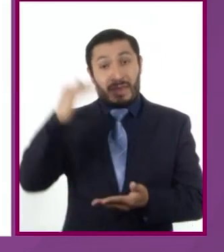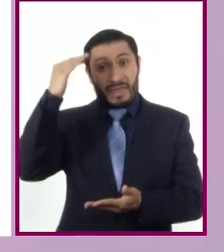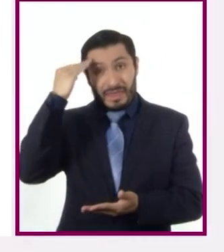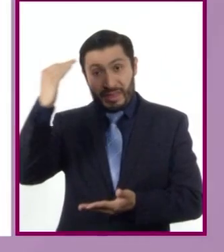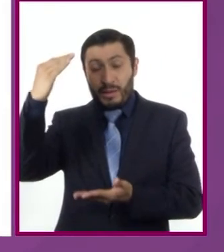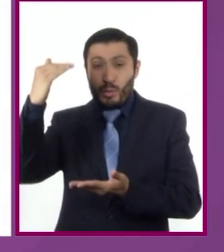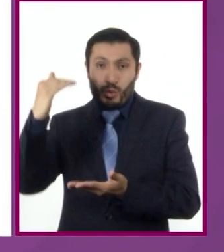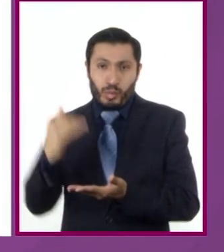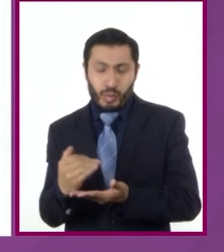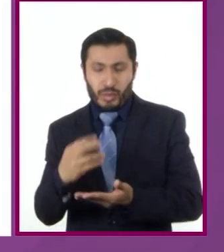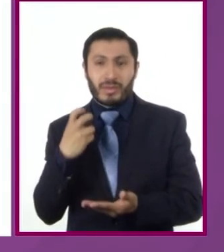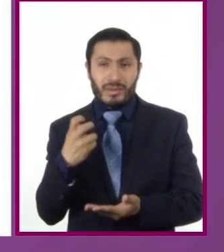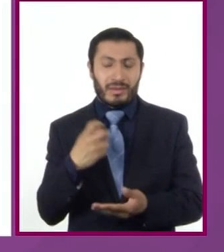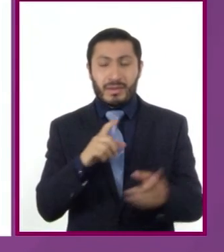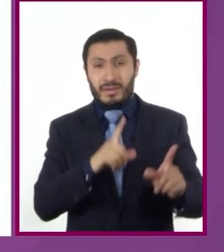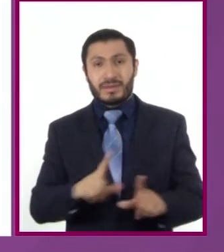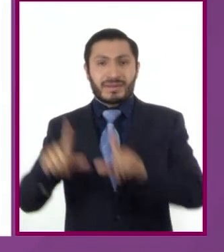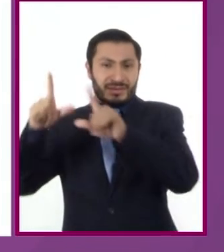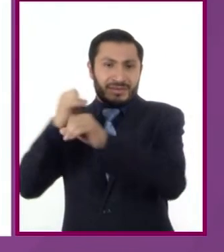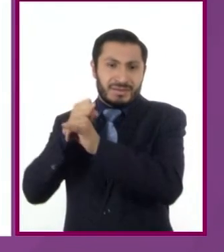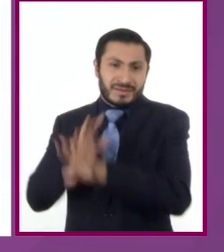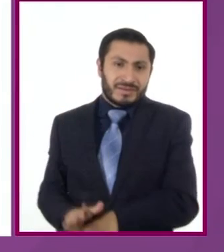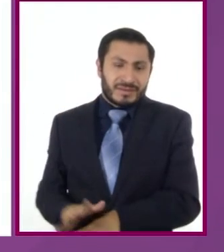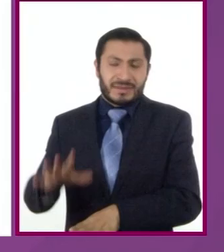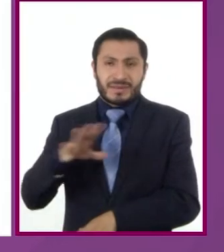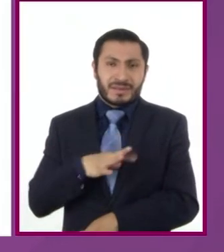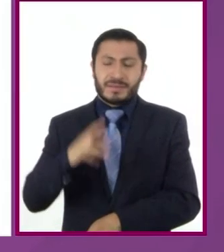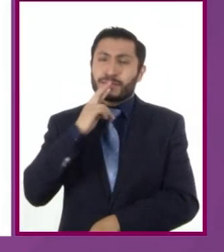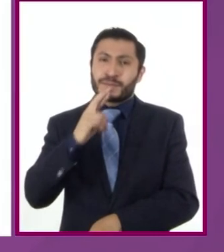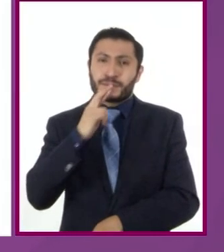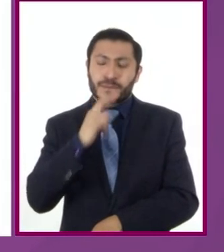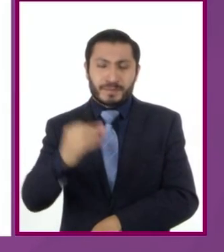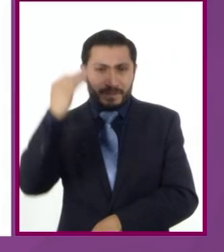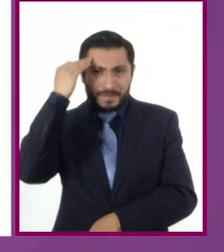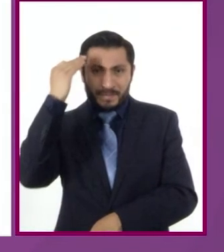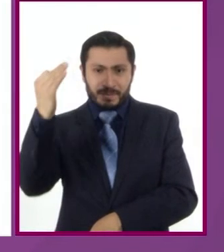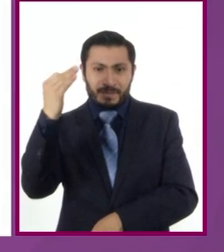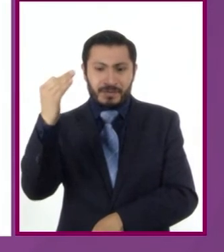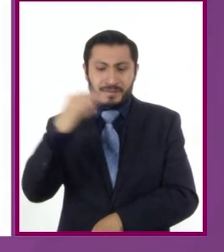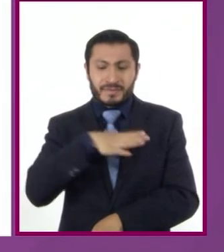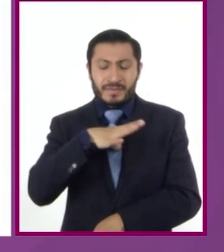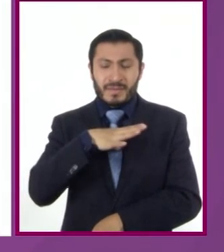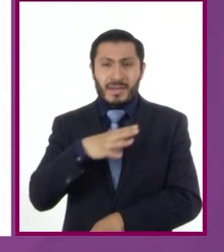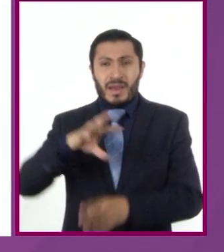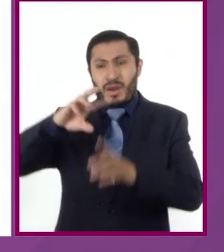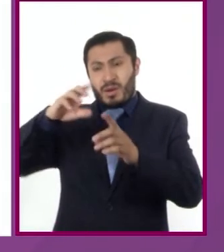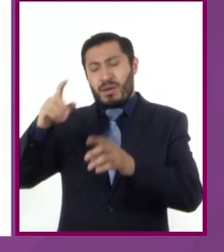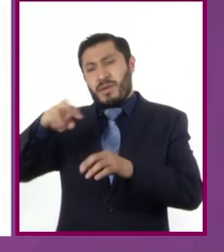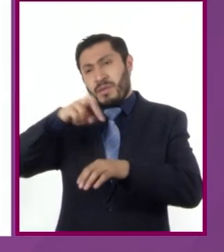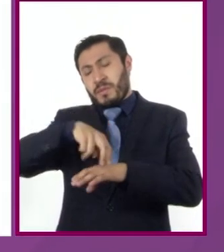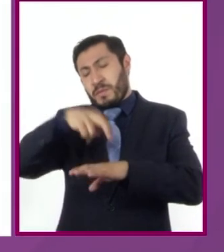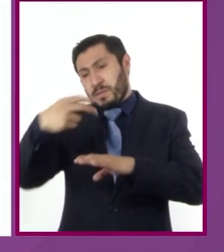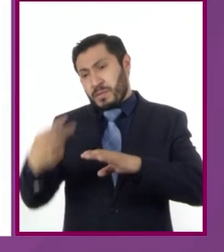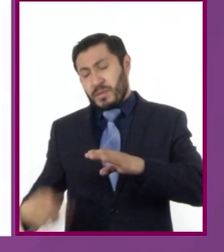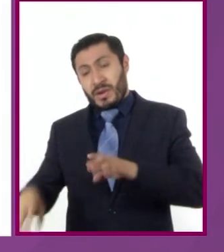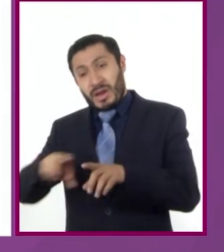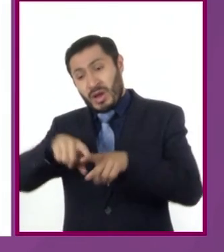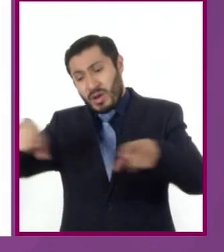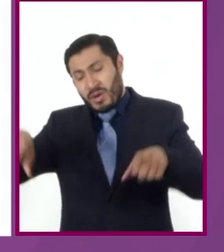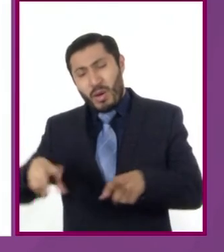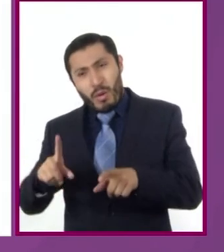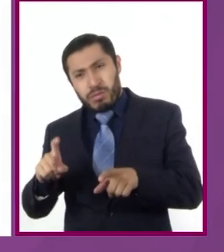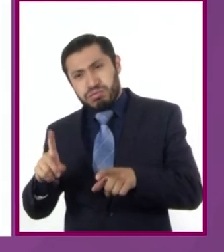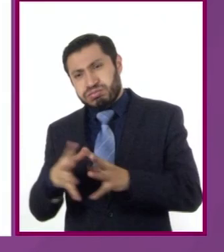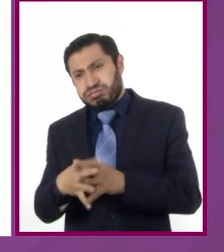Disminuye. En la siguiente tabla de datos se ha registrado el tiempo que tarda una llave en desaguar una alberca y el tiempo